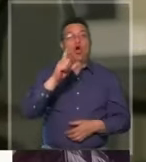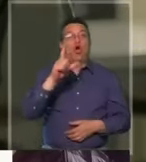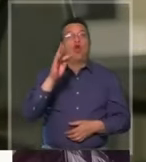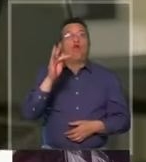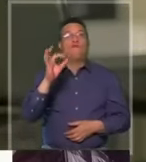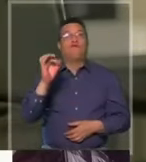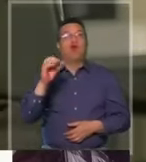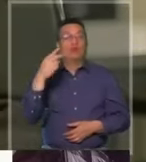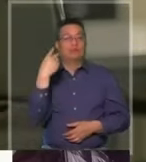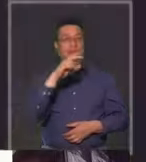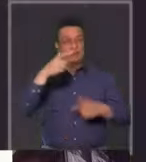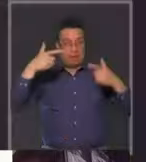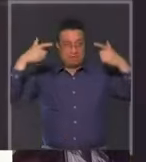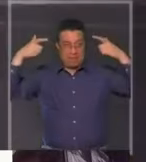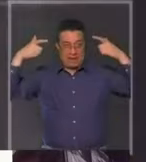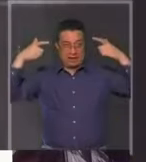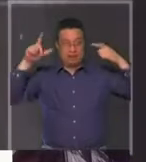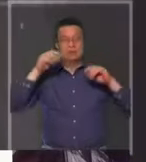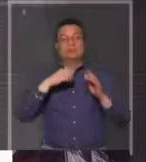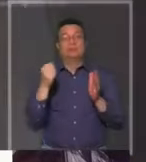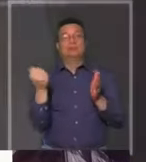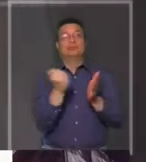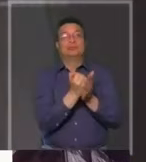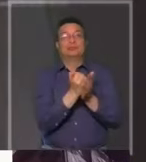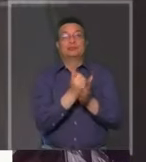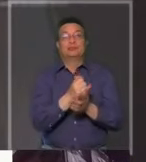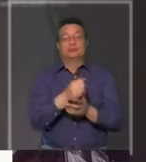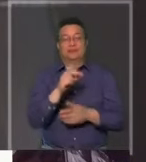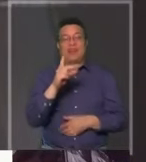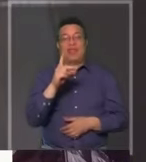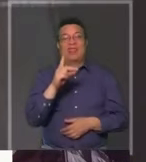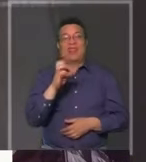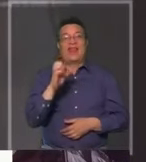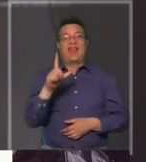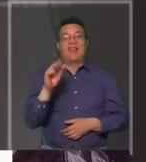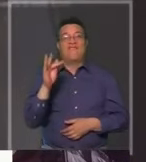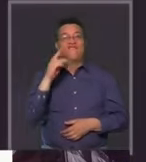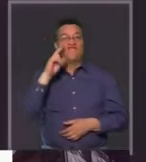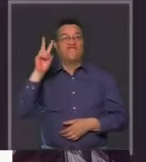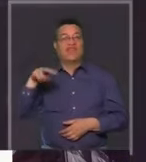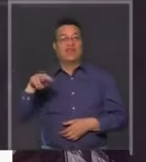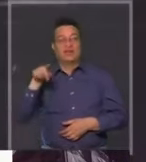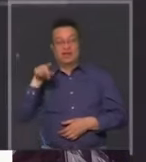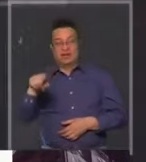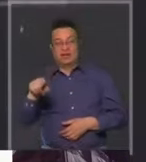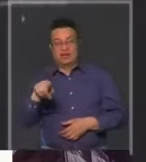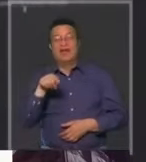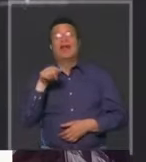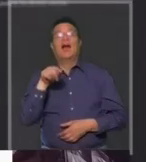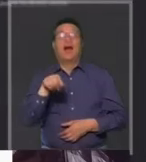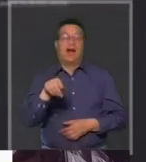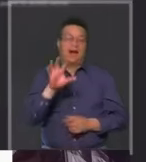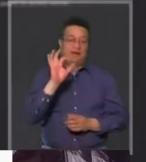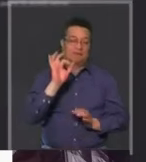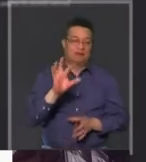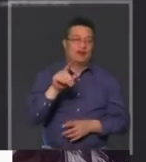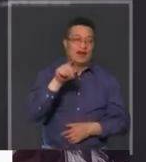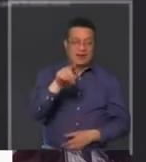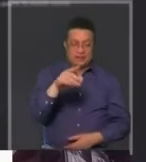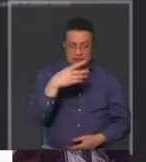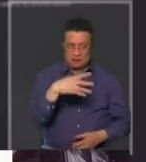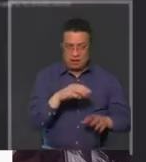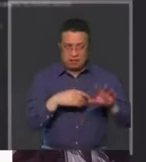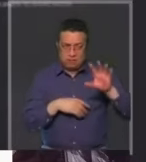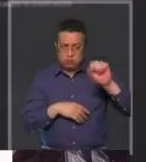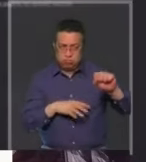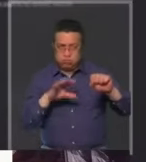ya que lo lo coloca en este sello del delfín como para identificar la proveniencia pero no obstante a ello también hemos detectado que